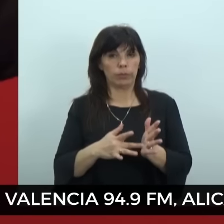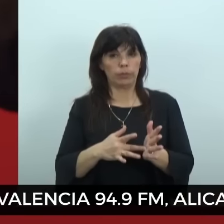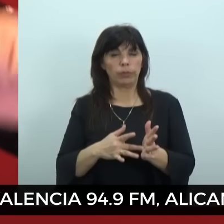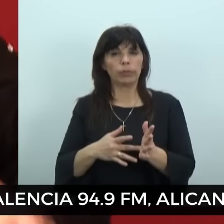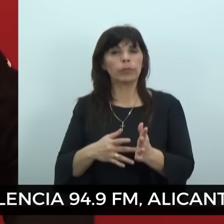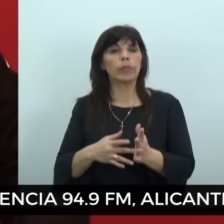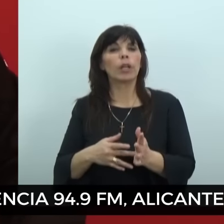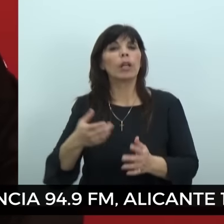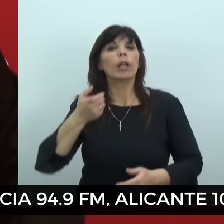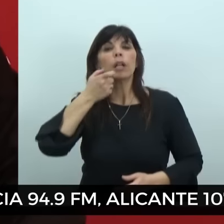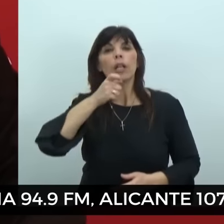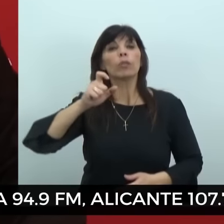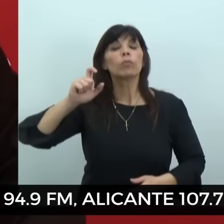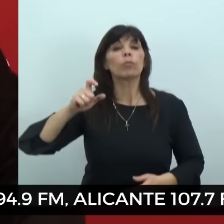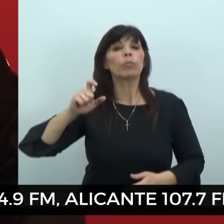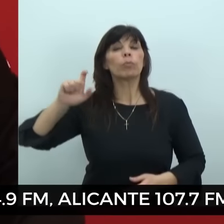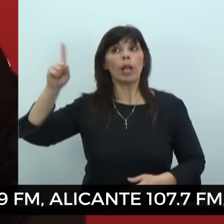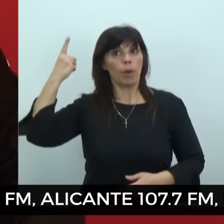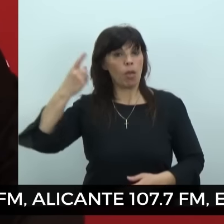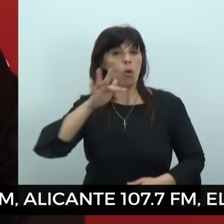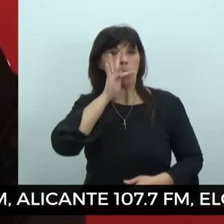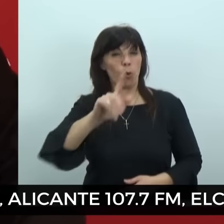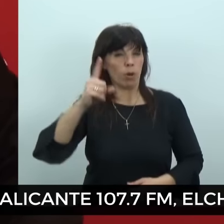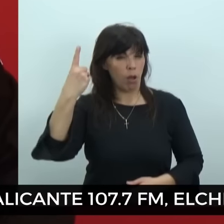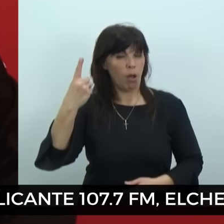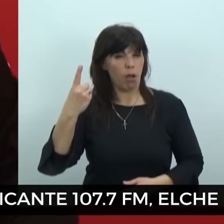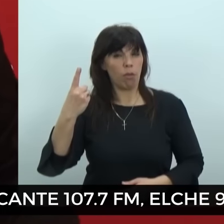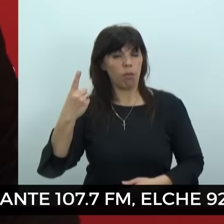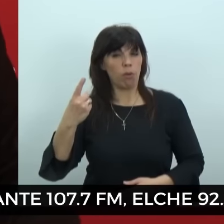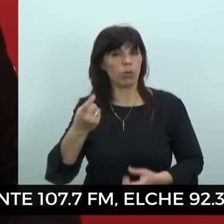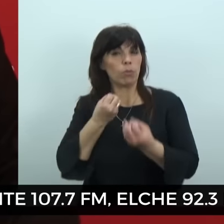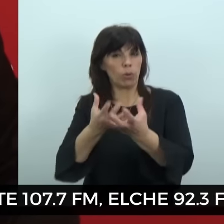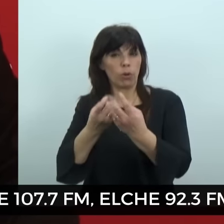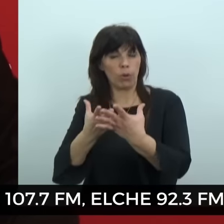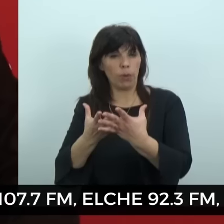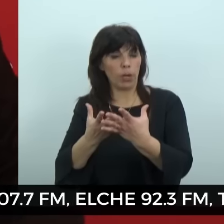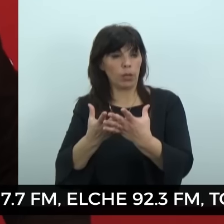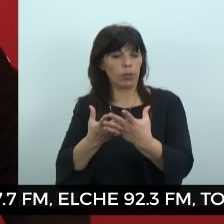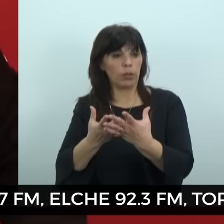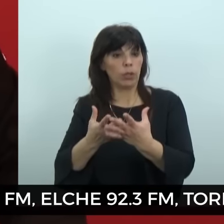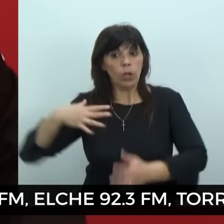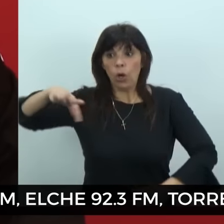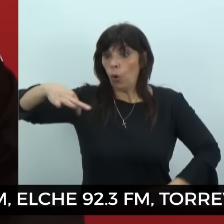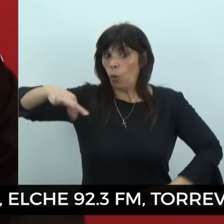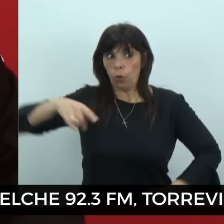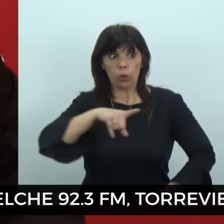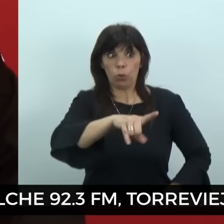Proclama las promesas de Dios, porque puede ser que tú eres el único que tiene que creerlo en esta